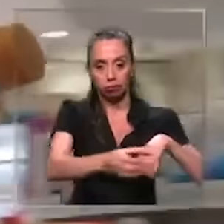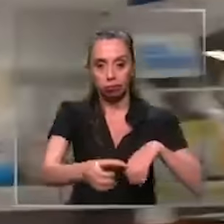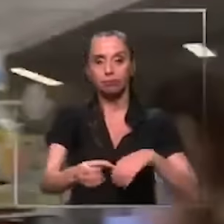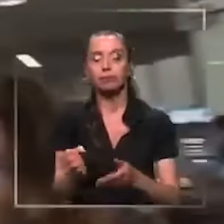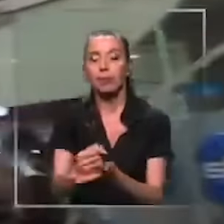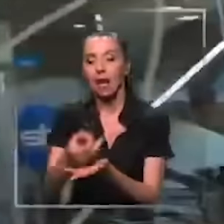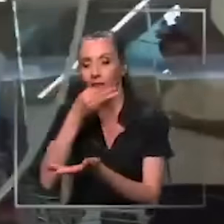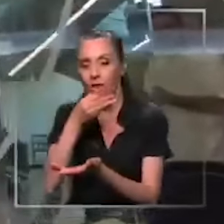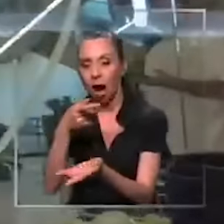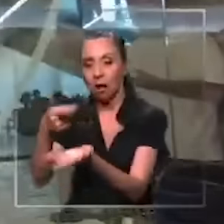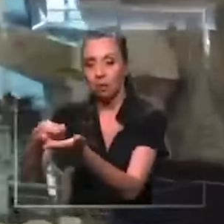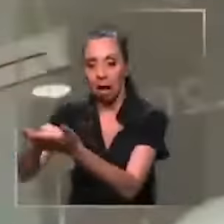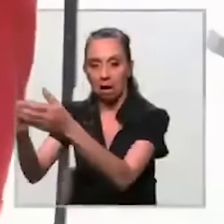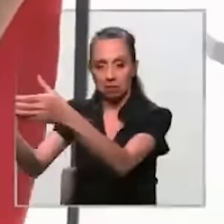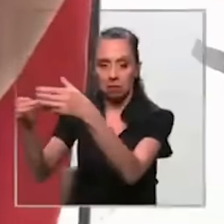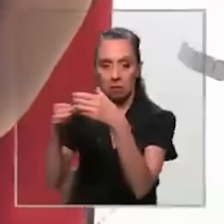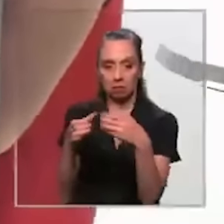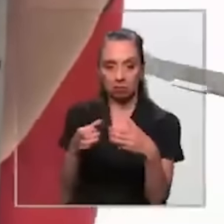farmacias,